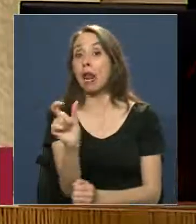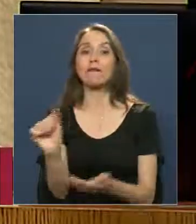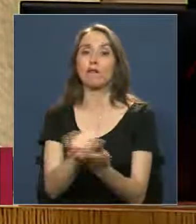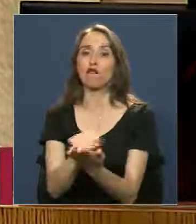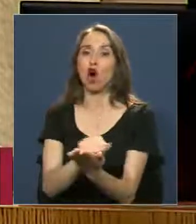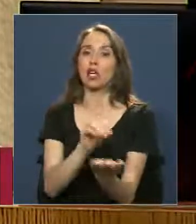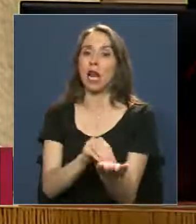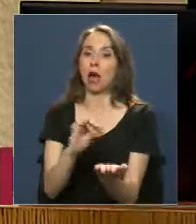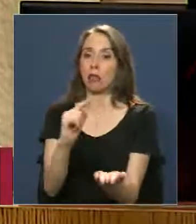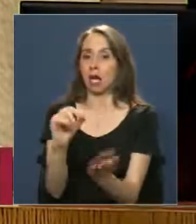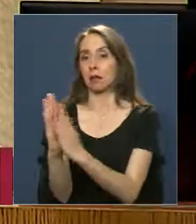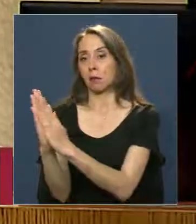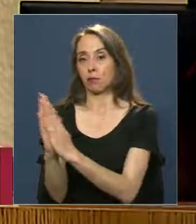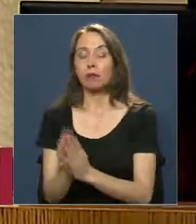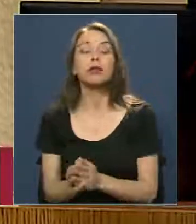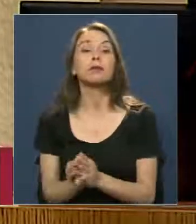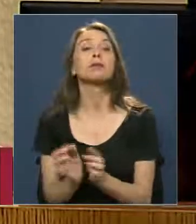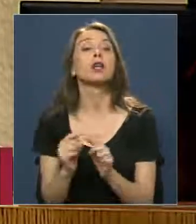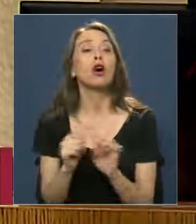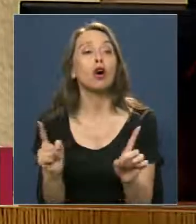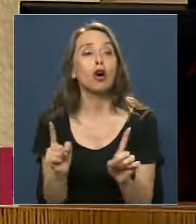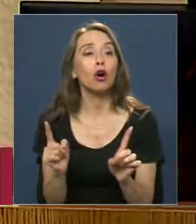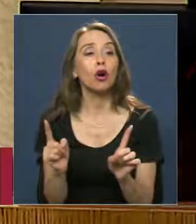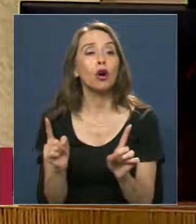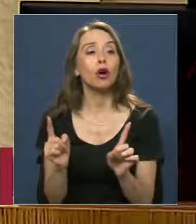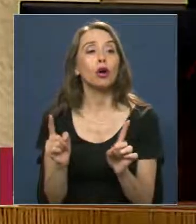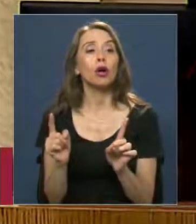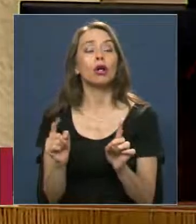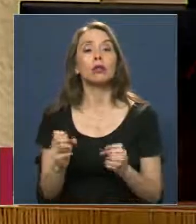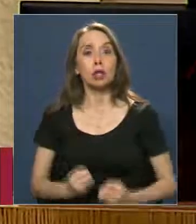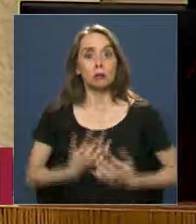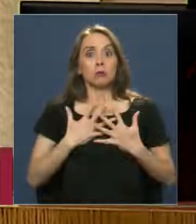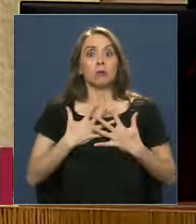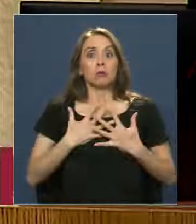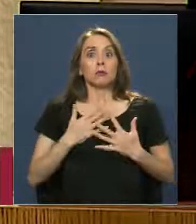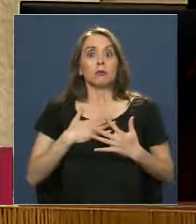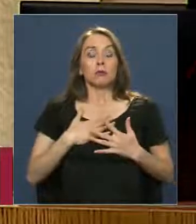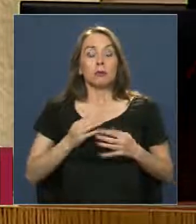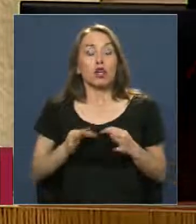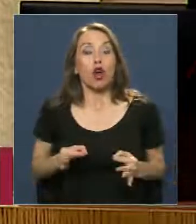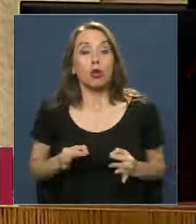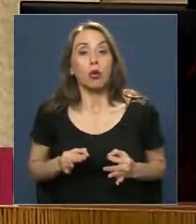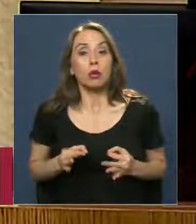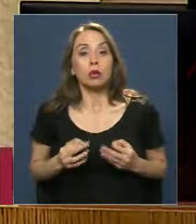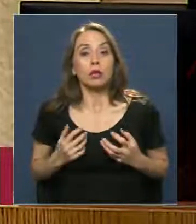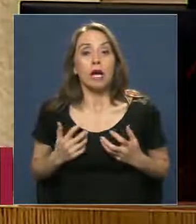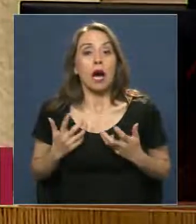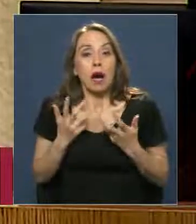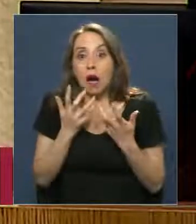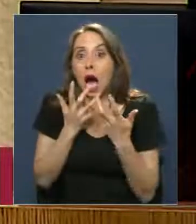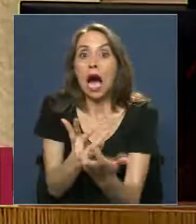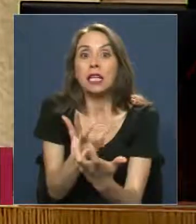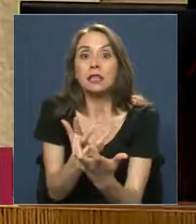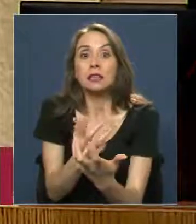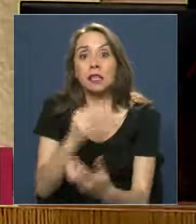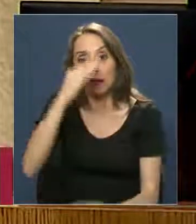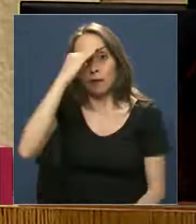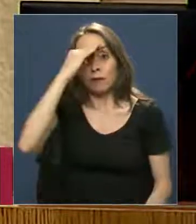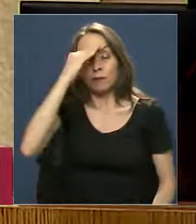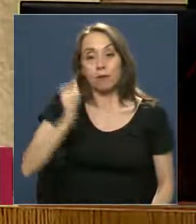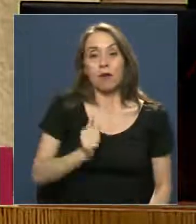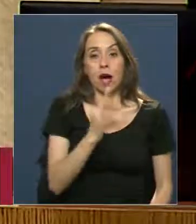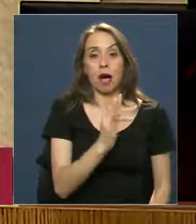También aparece otra conducta agresiva de las Fuerzas Armadas